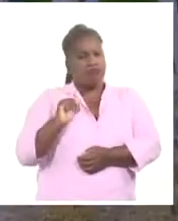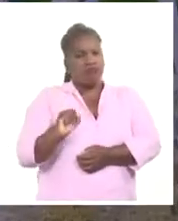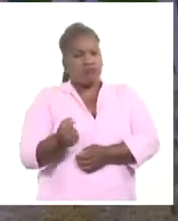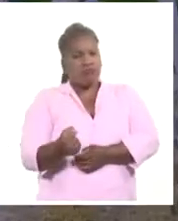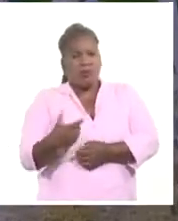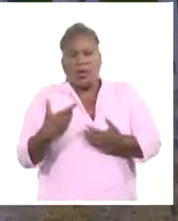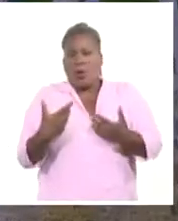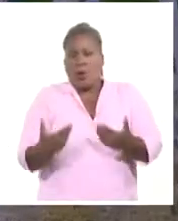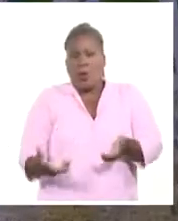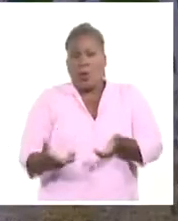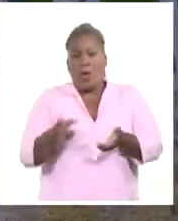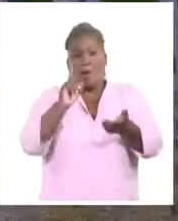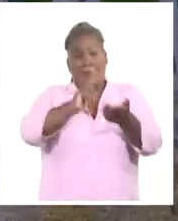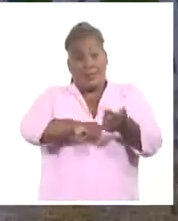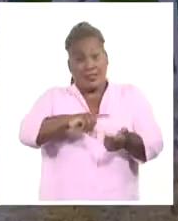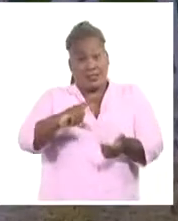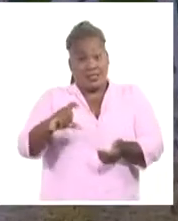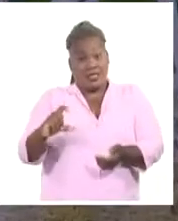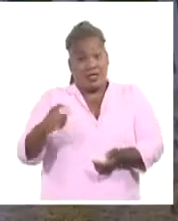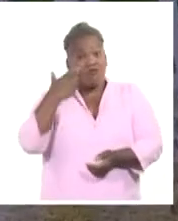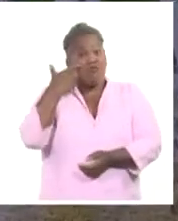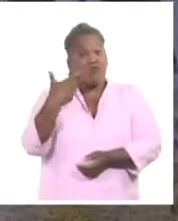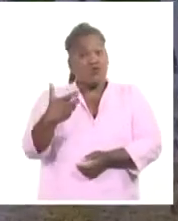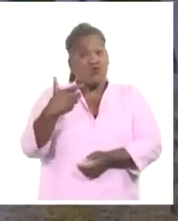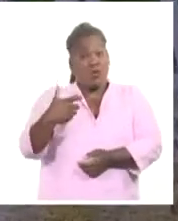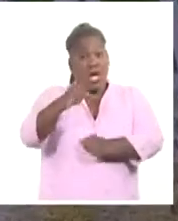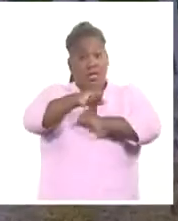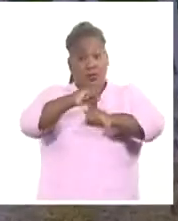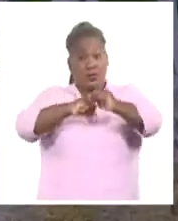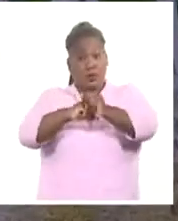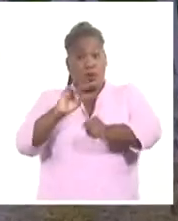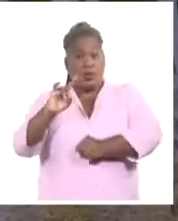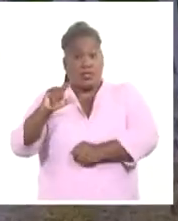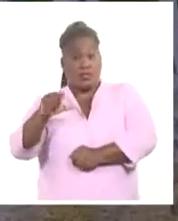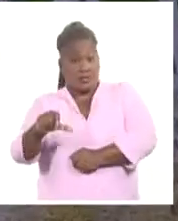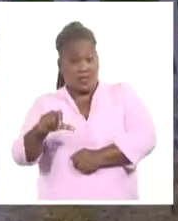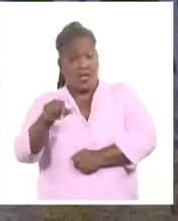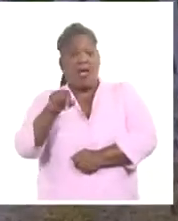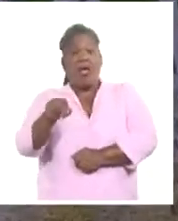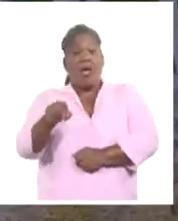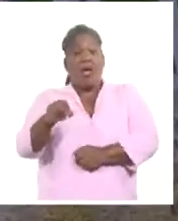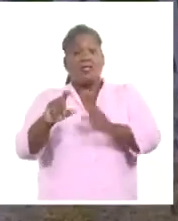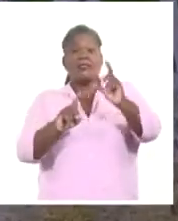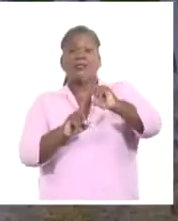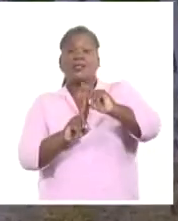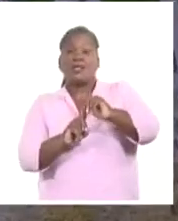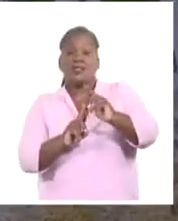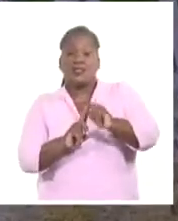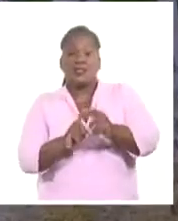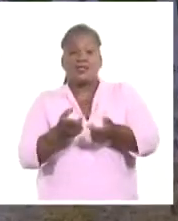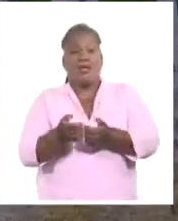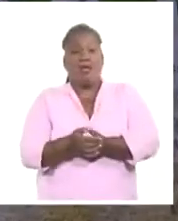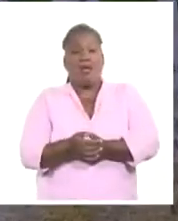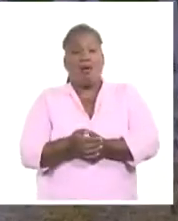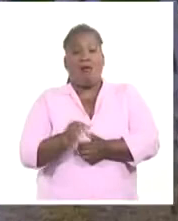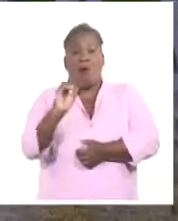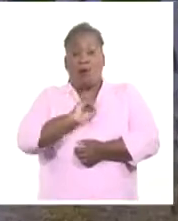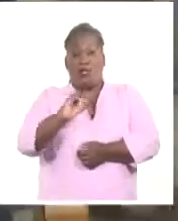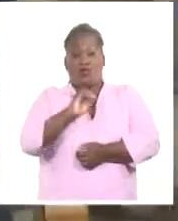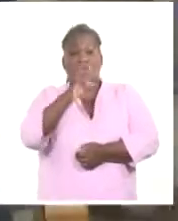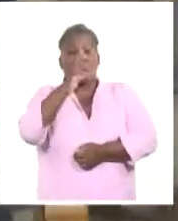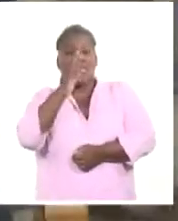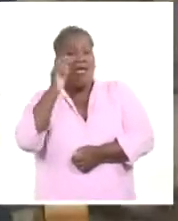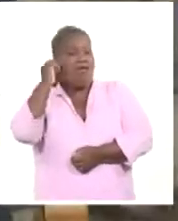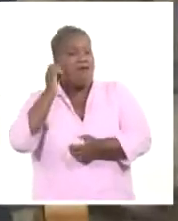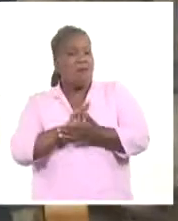el papel del partido, de las estructuras de la juventud, de la CTC con sus sindicatos, de las organizaciones de masas en su conjunto,